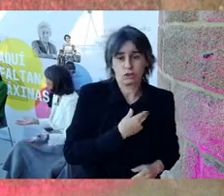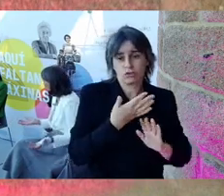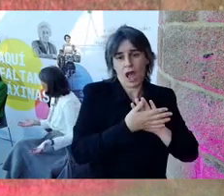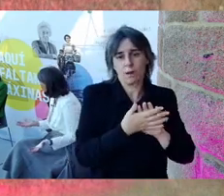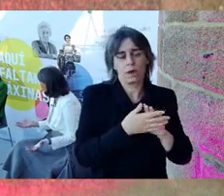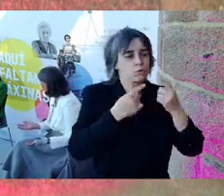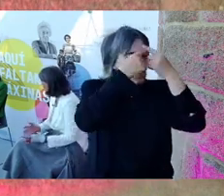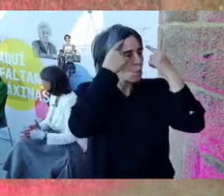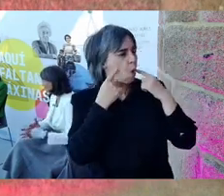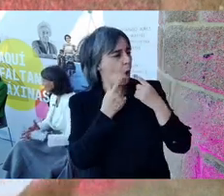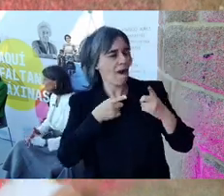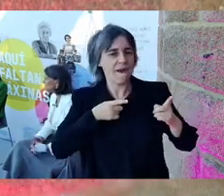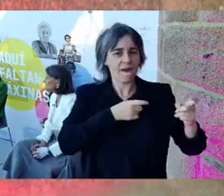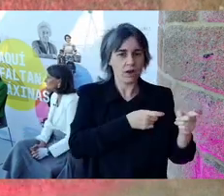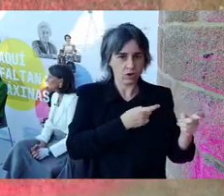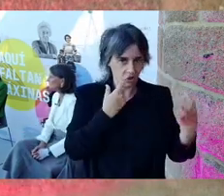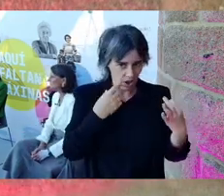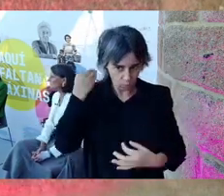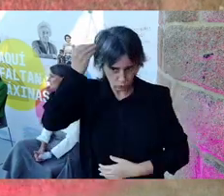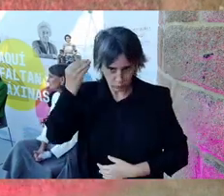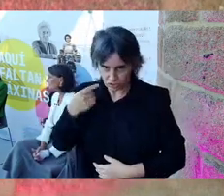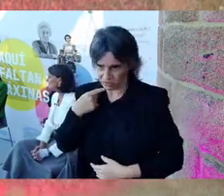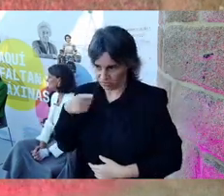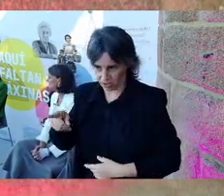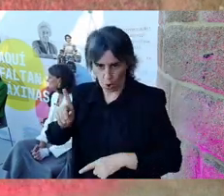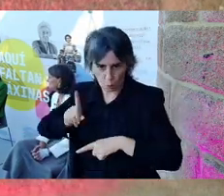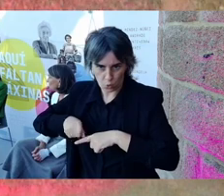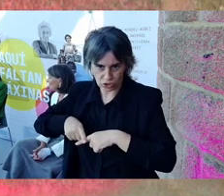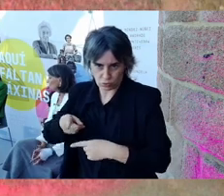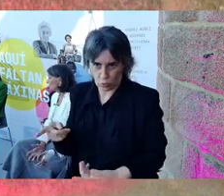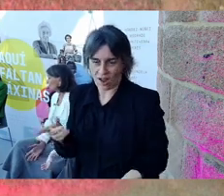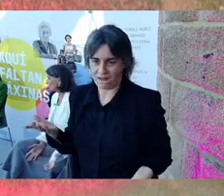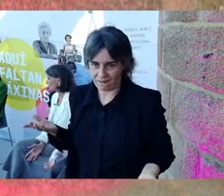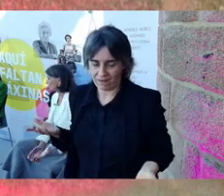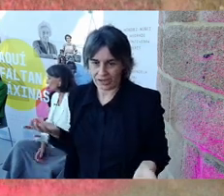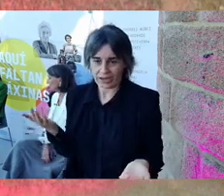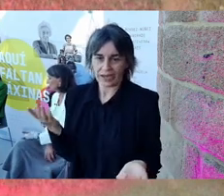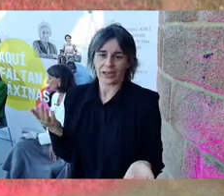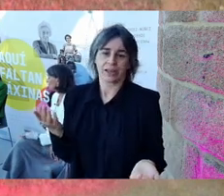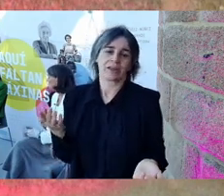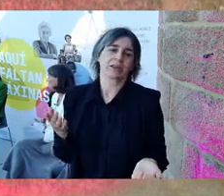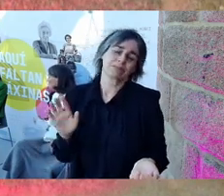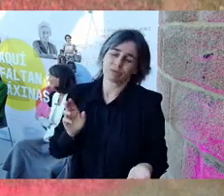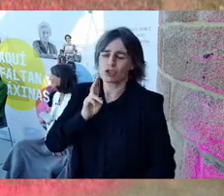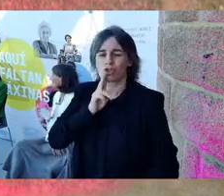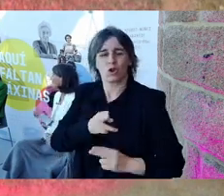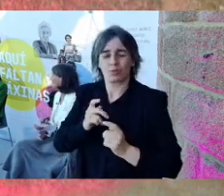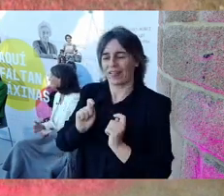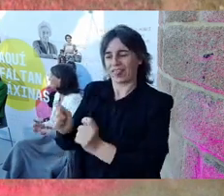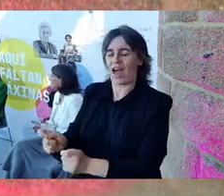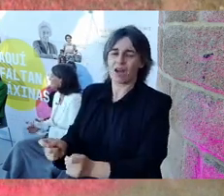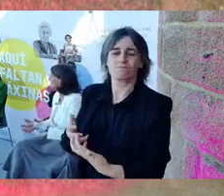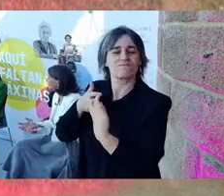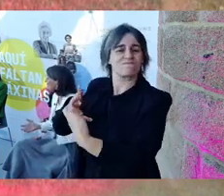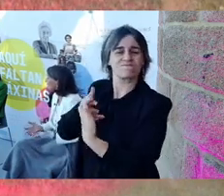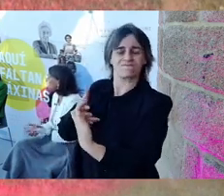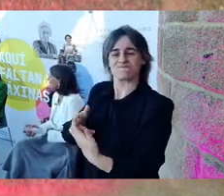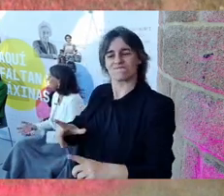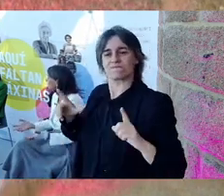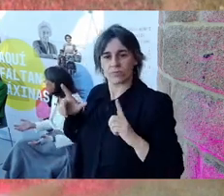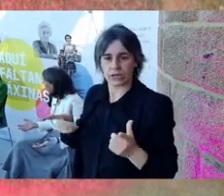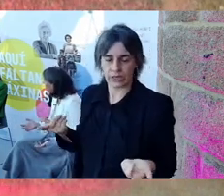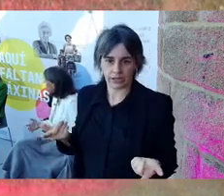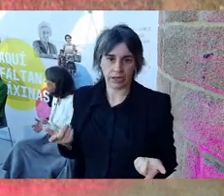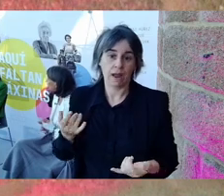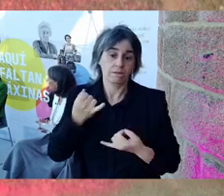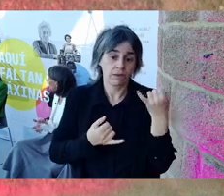de un homosexual. No lo dicen con esa palabra que es tabú, pero en fin, lo insinúan claramente, ¿no? El batallador. Pues ahí Alfonso obliga a su hija,